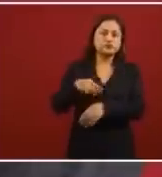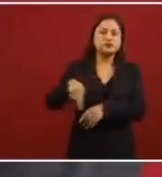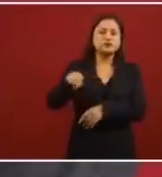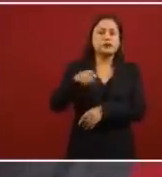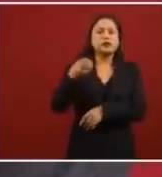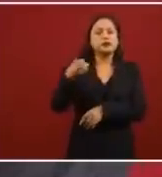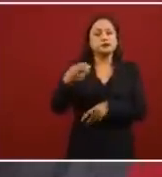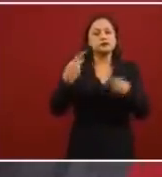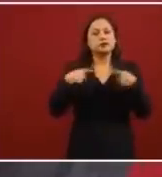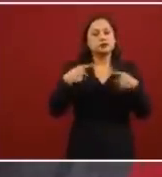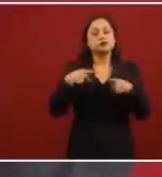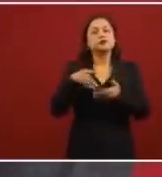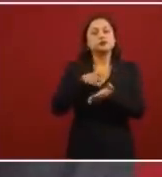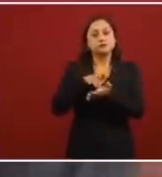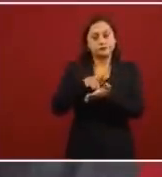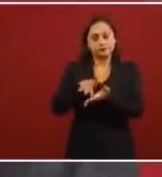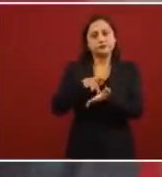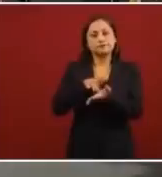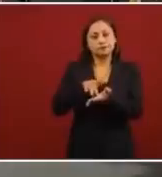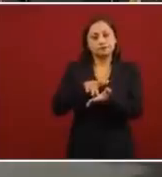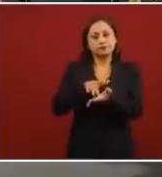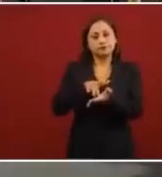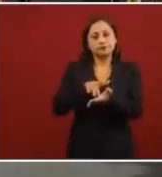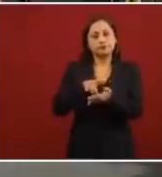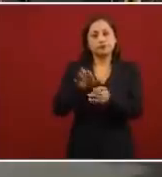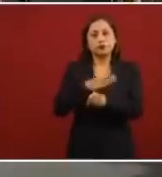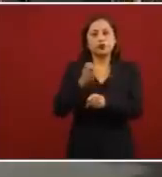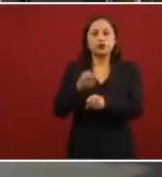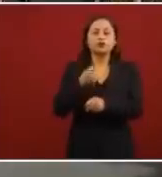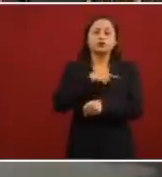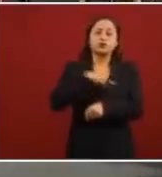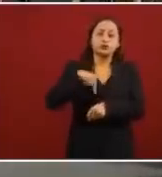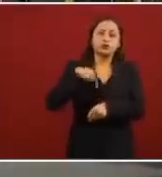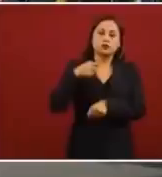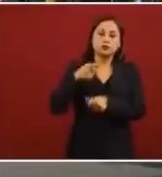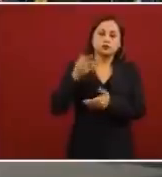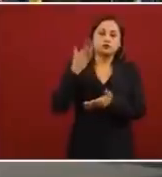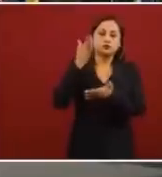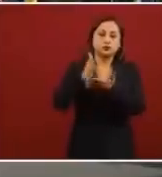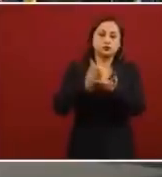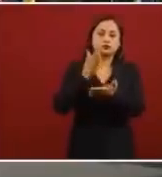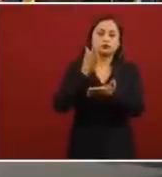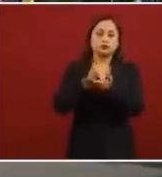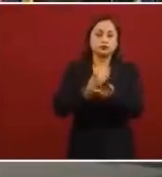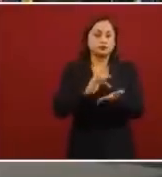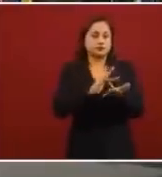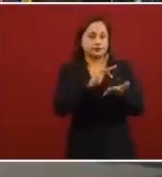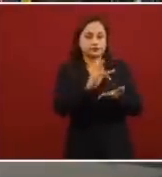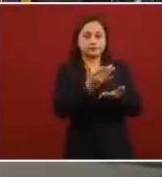Ese es el propósito de esa gira. Muchísimas gracias.